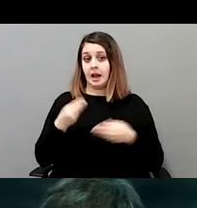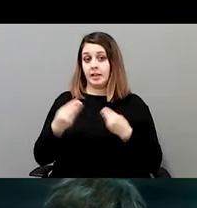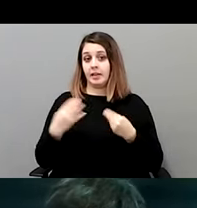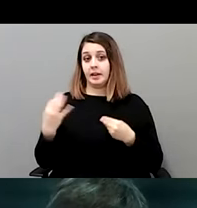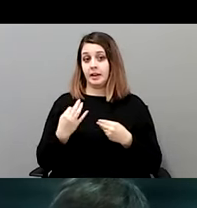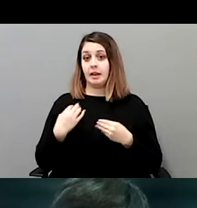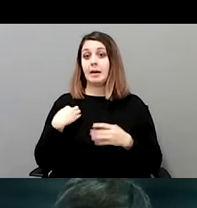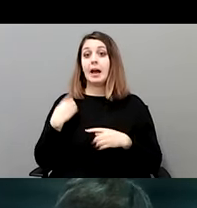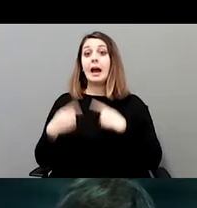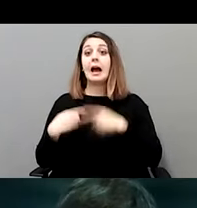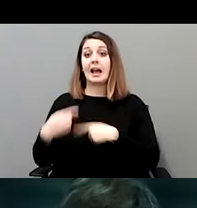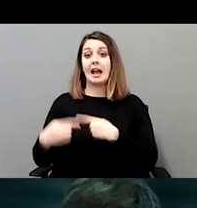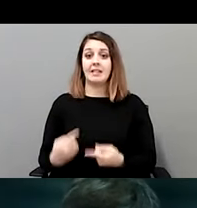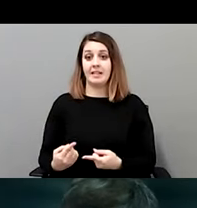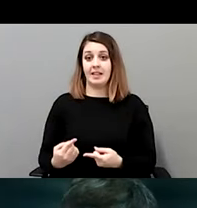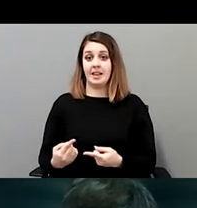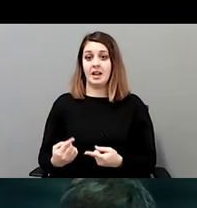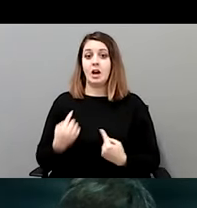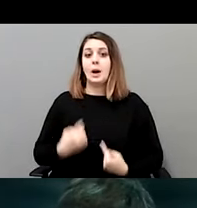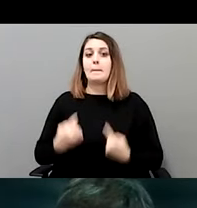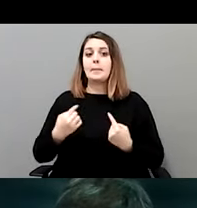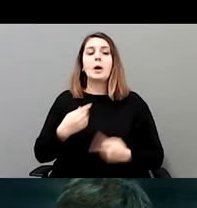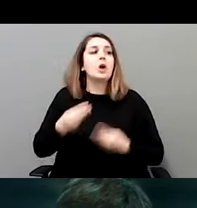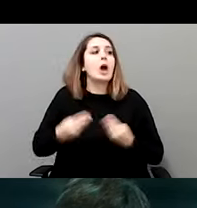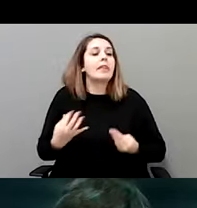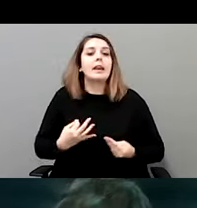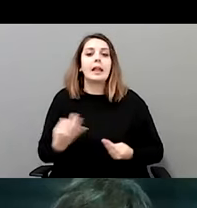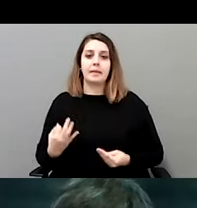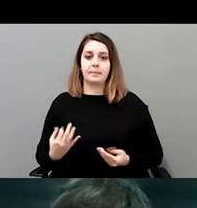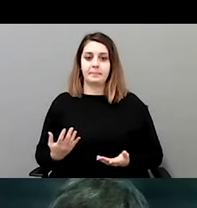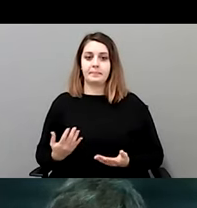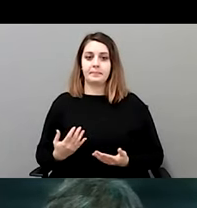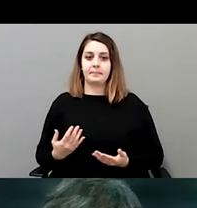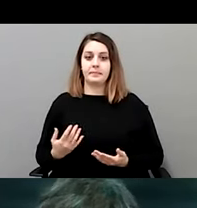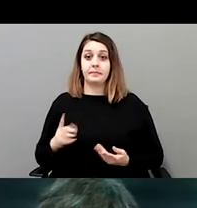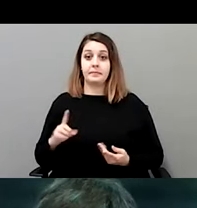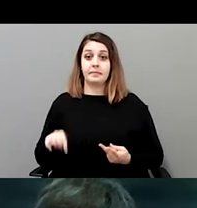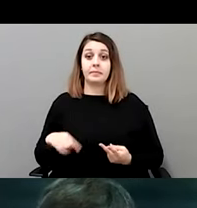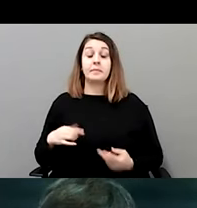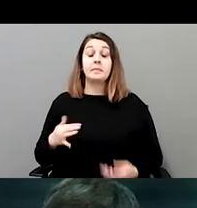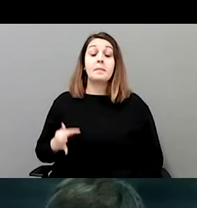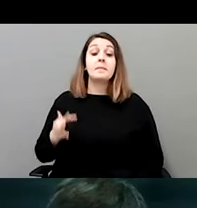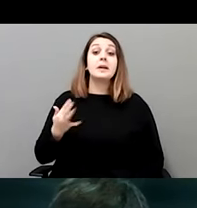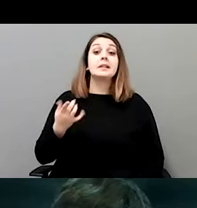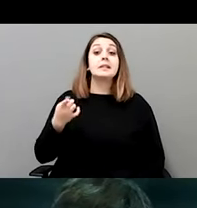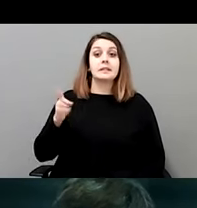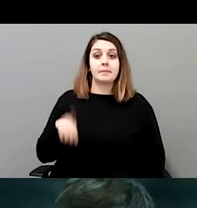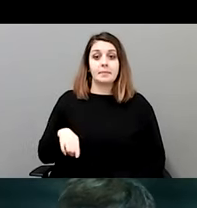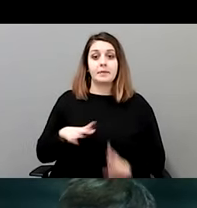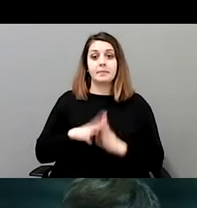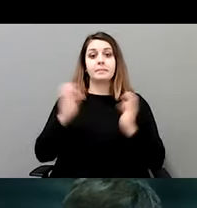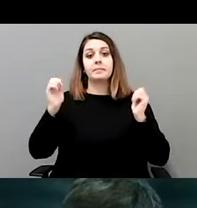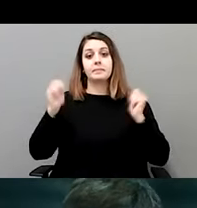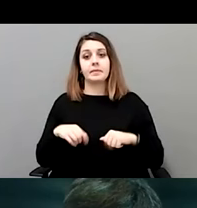Cada día yo decido qué es lo que hay que hacer. Y incluso consensuamos